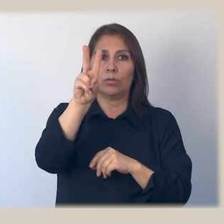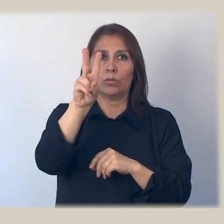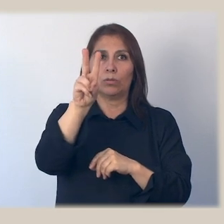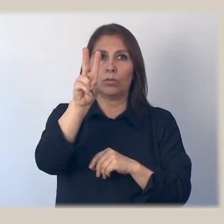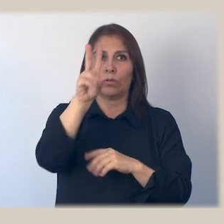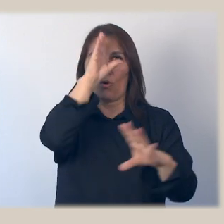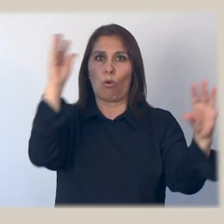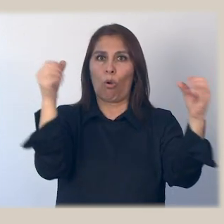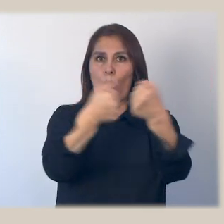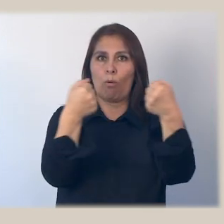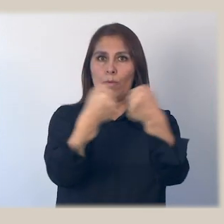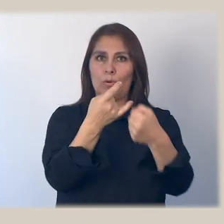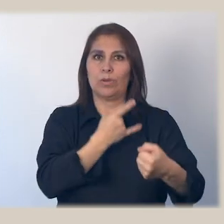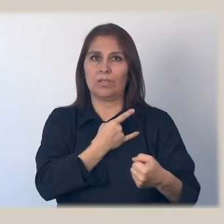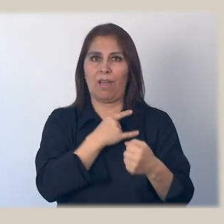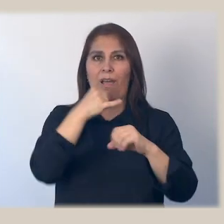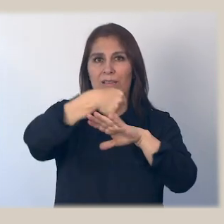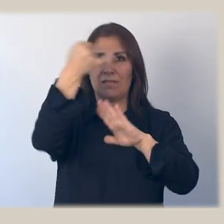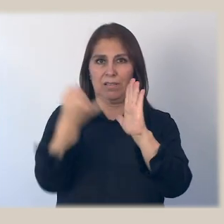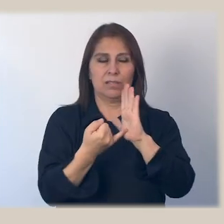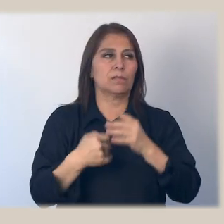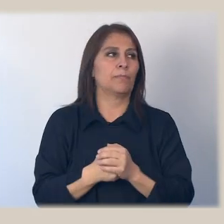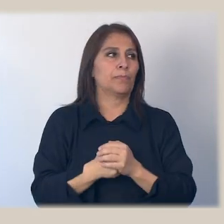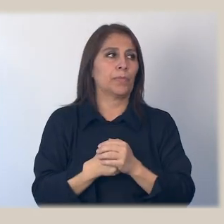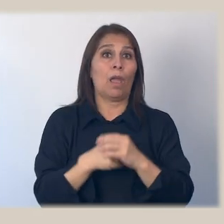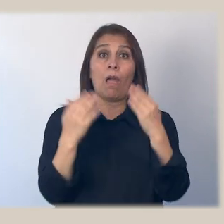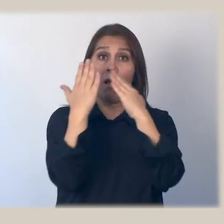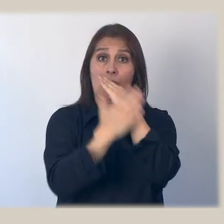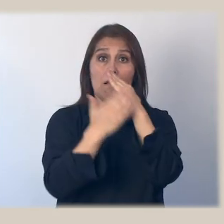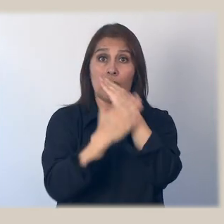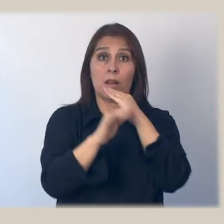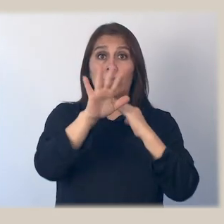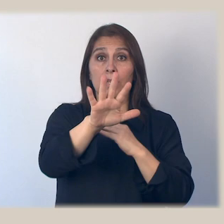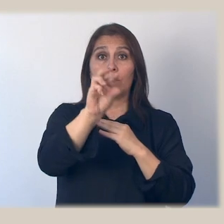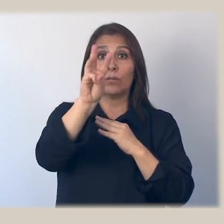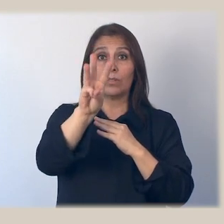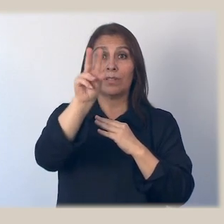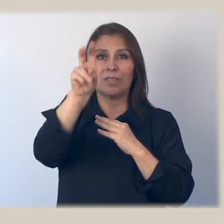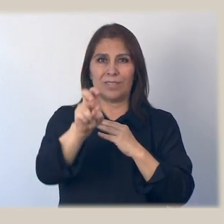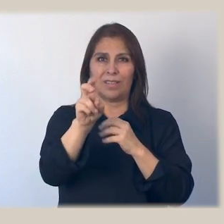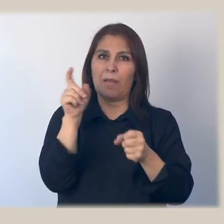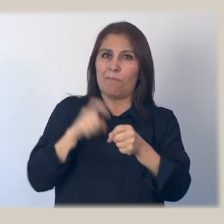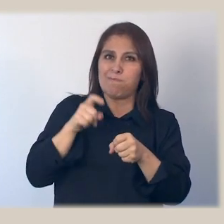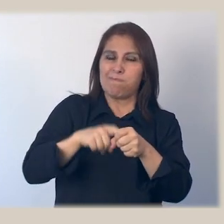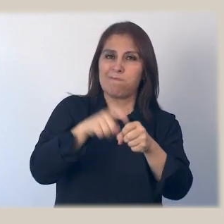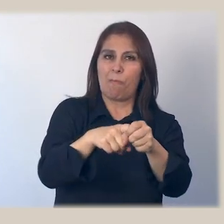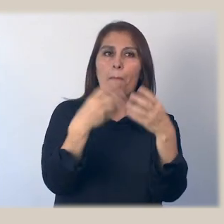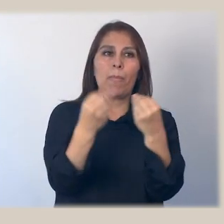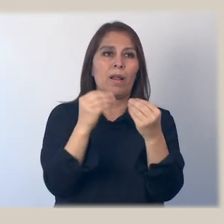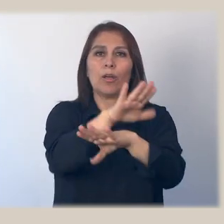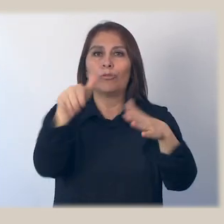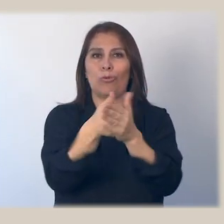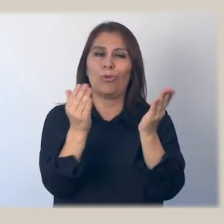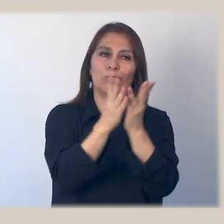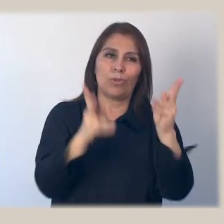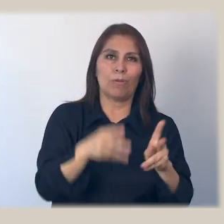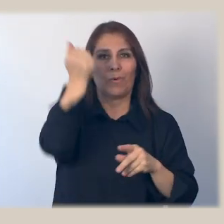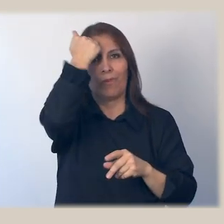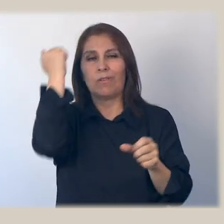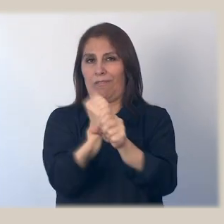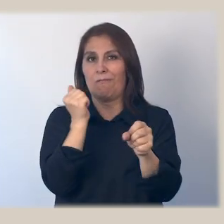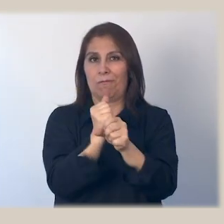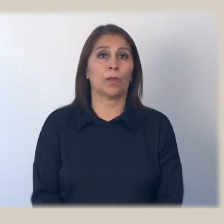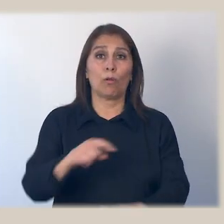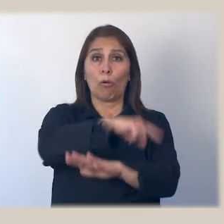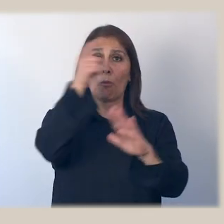y CETEX, 537 matrículas en la escuela maternal para los hijos de estudiantes, profesores y trabajadores de la